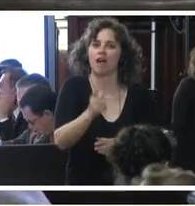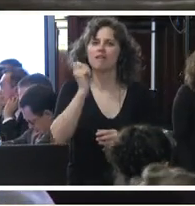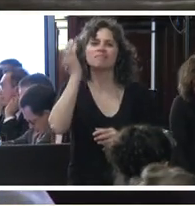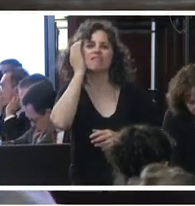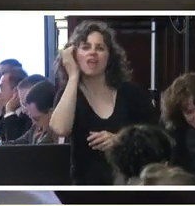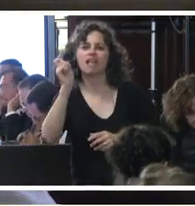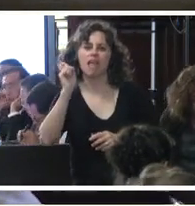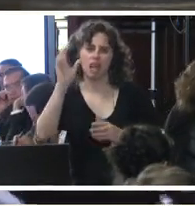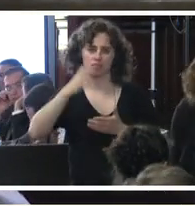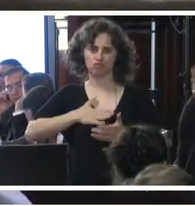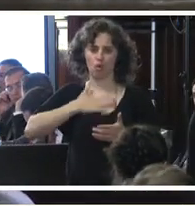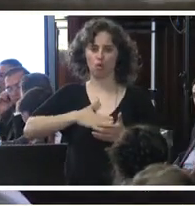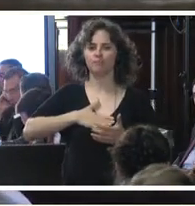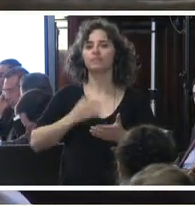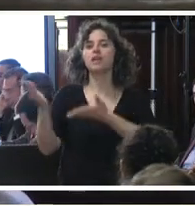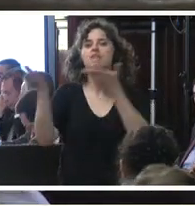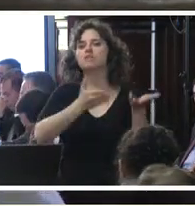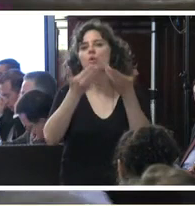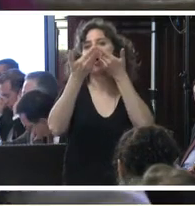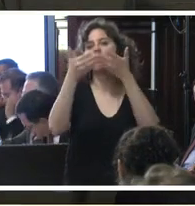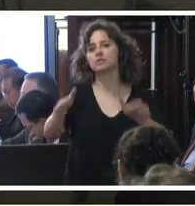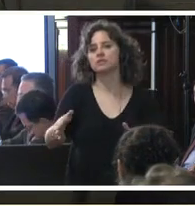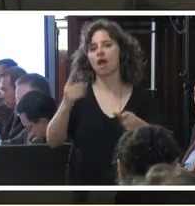to start, the requesters. Thank you.